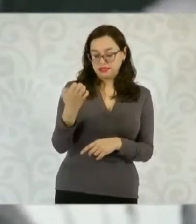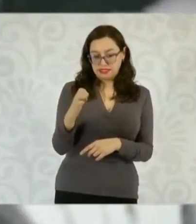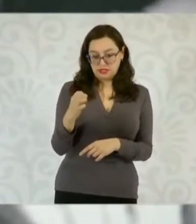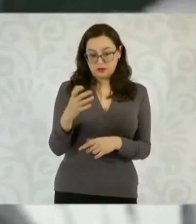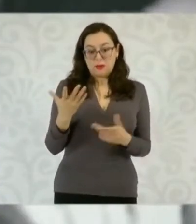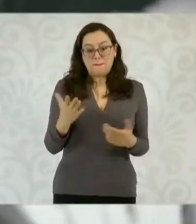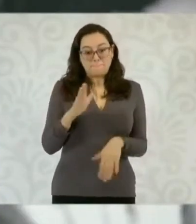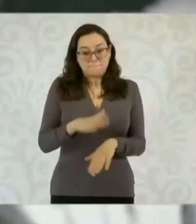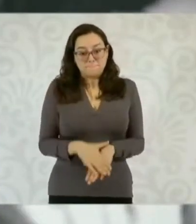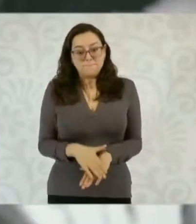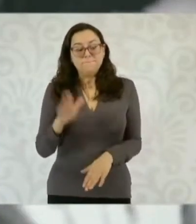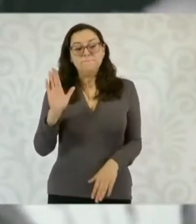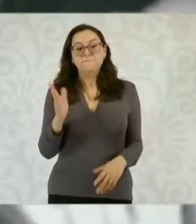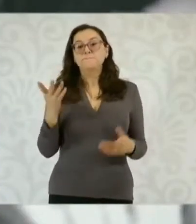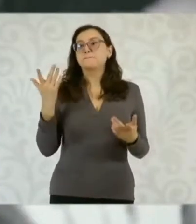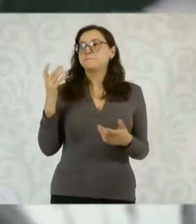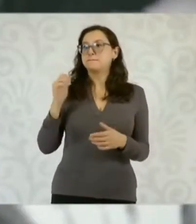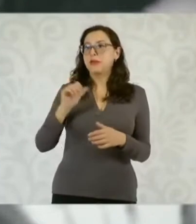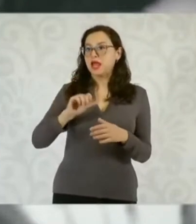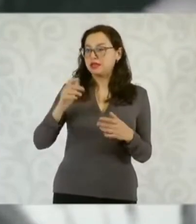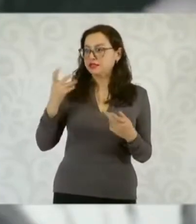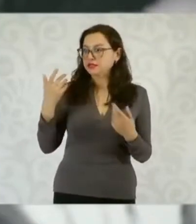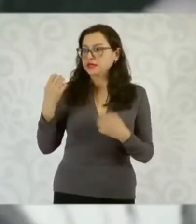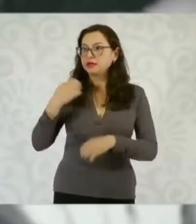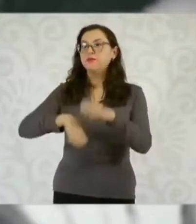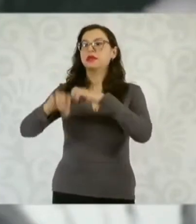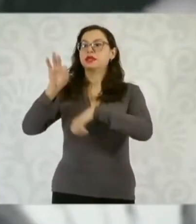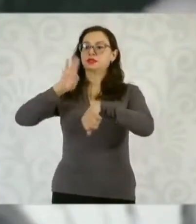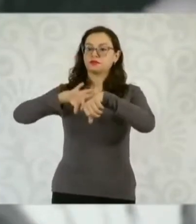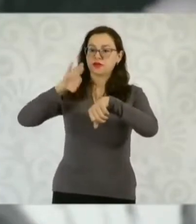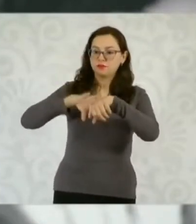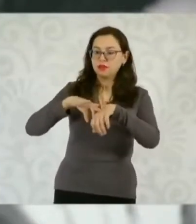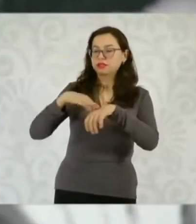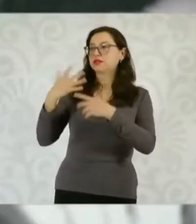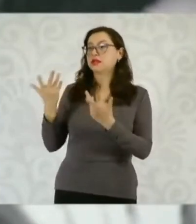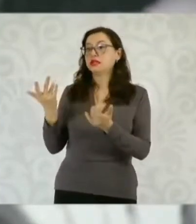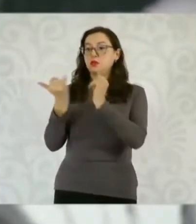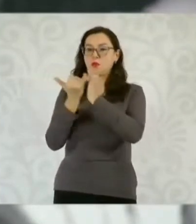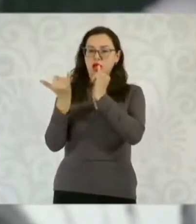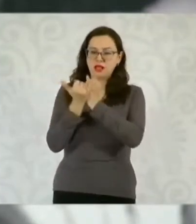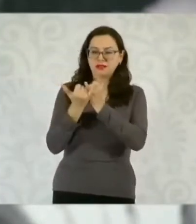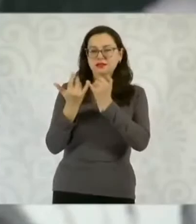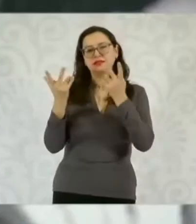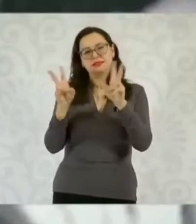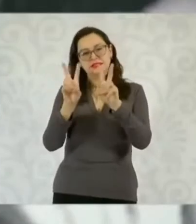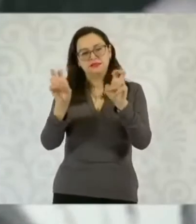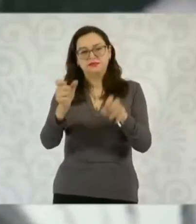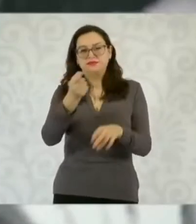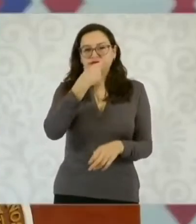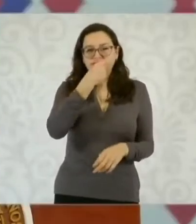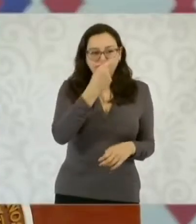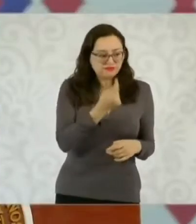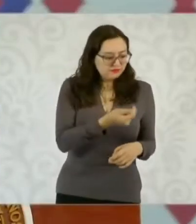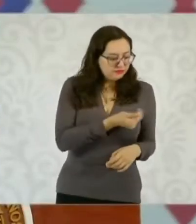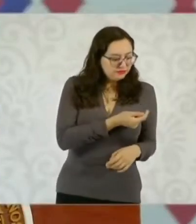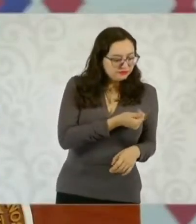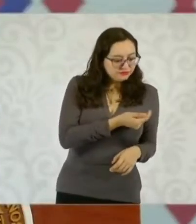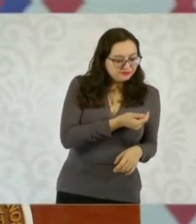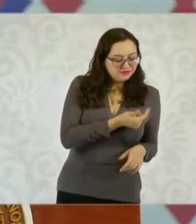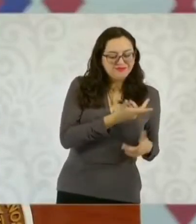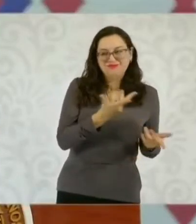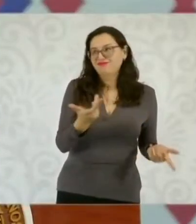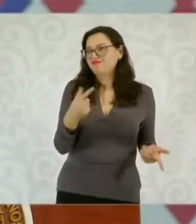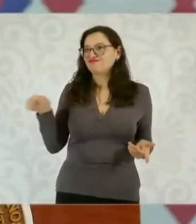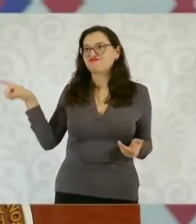incluir a mayor potencial proveeduría, cambiando algunas condiciones para claves de bajo volumen. Hicimos una optimización terapéutica en la que